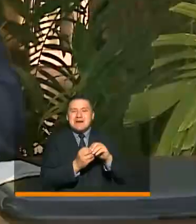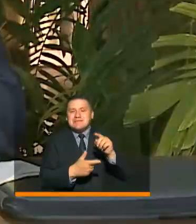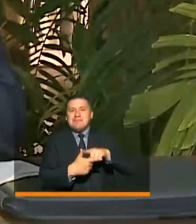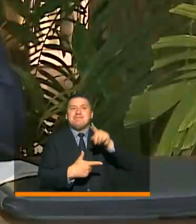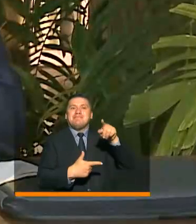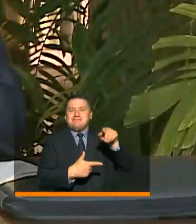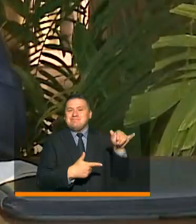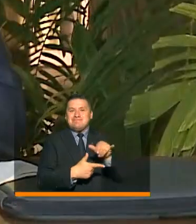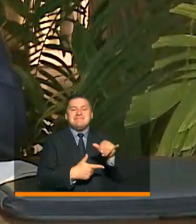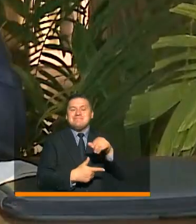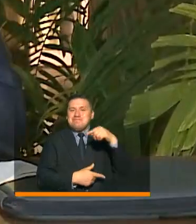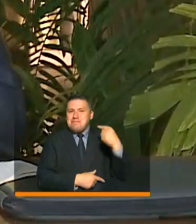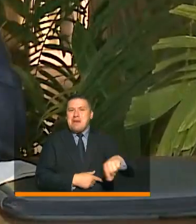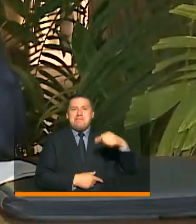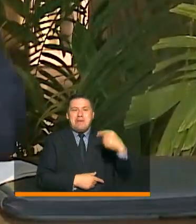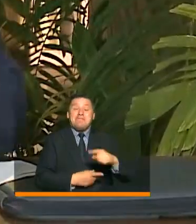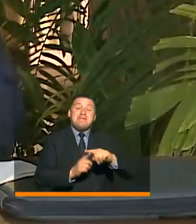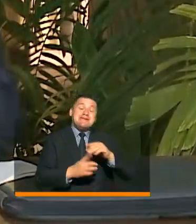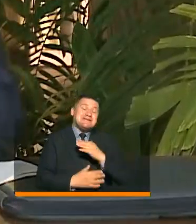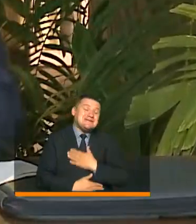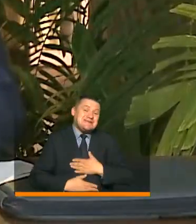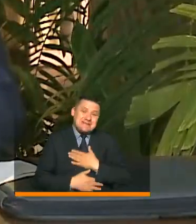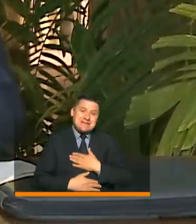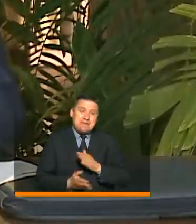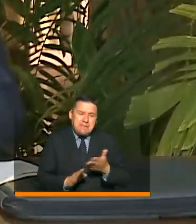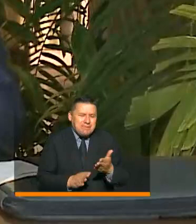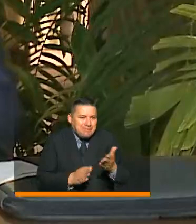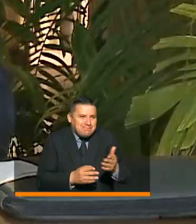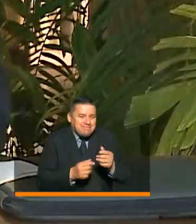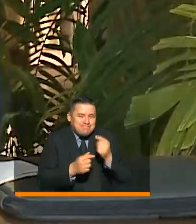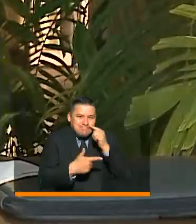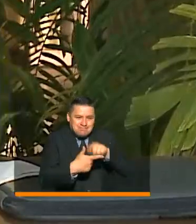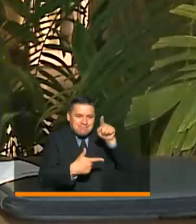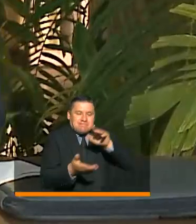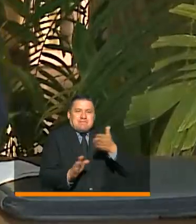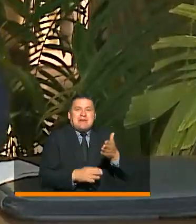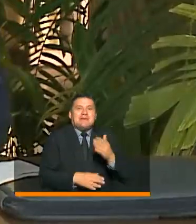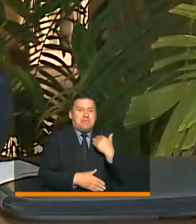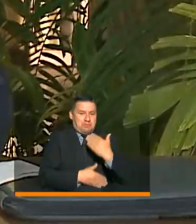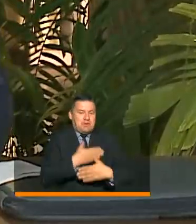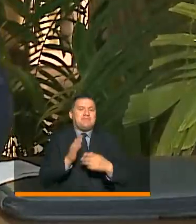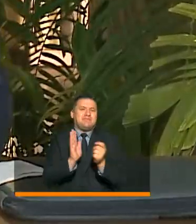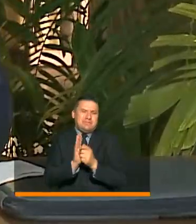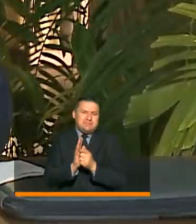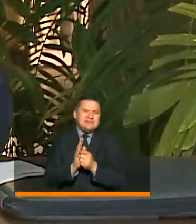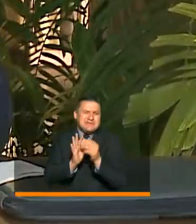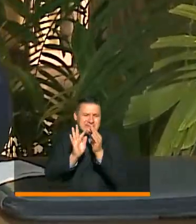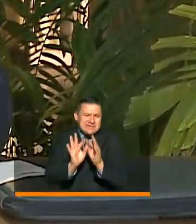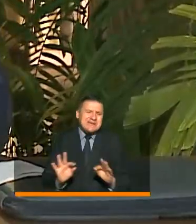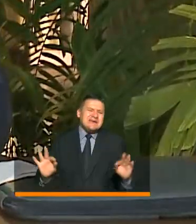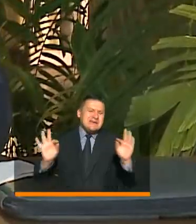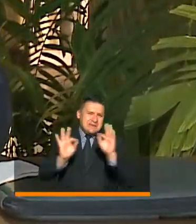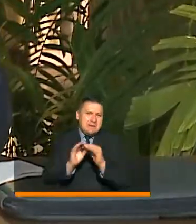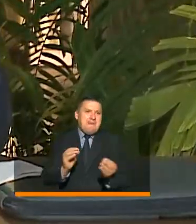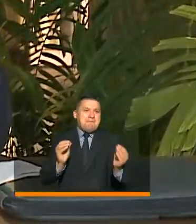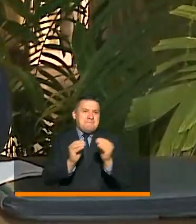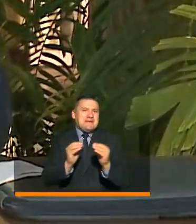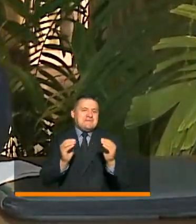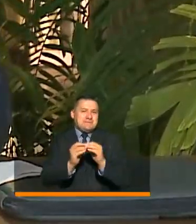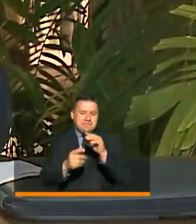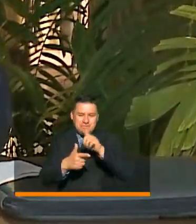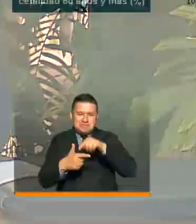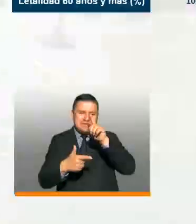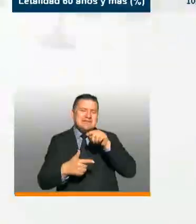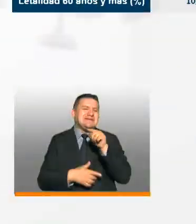crecimiento igualmente de casos y desafortunada pérdida de vidas. Igualmente tenemos un proceso importante de aumento de unidades de